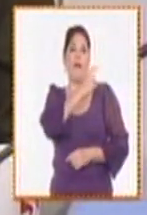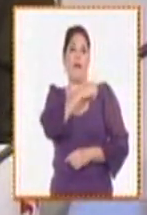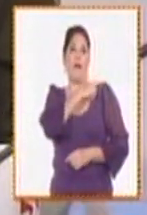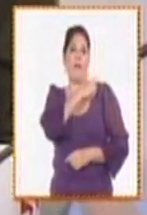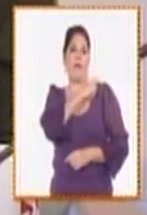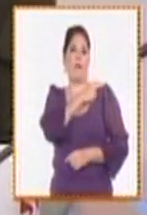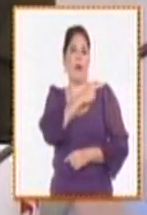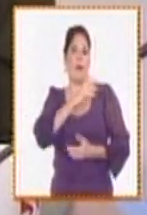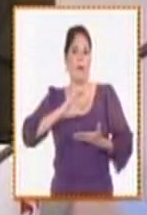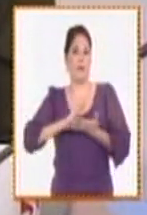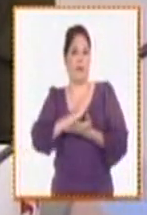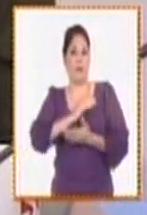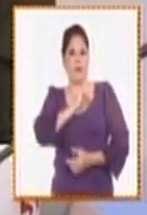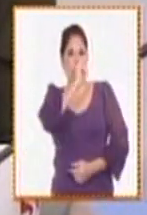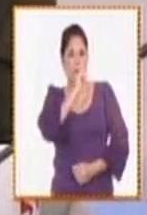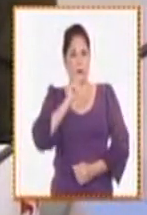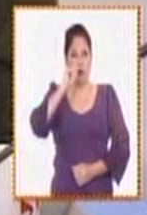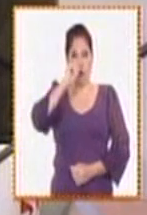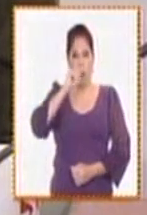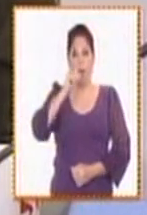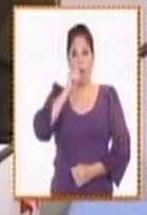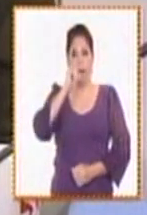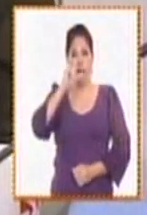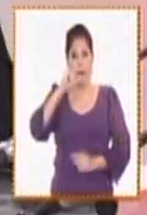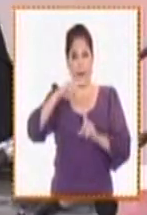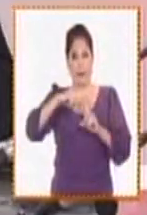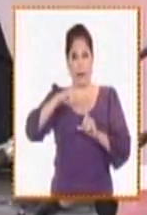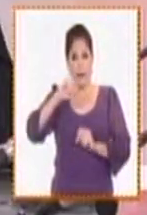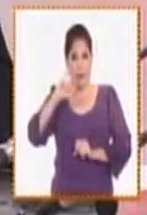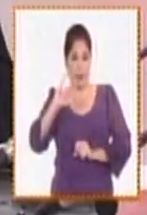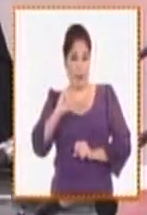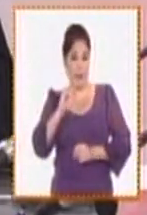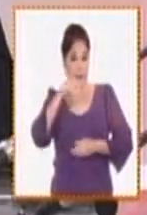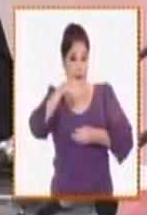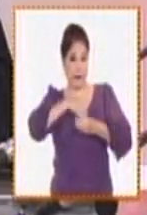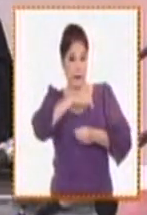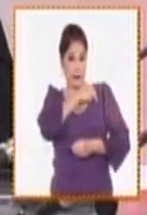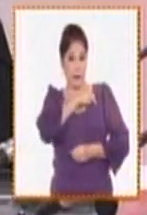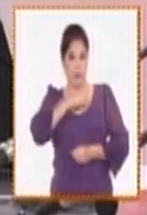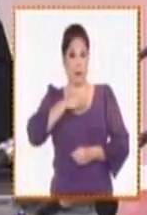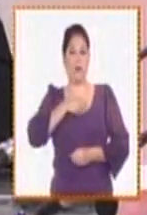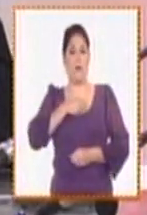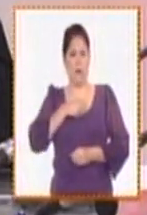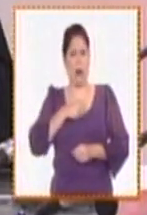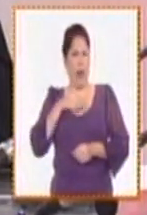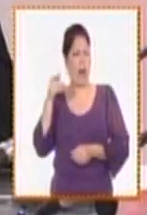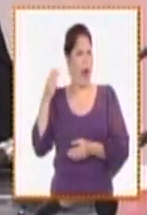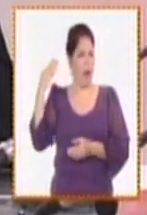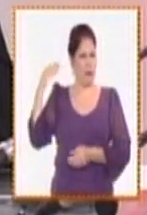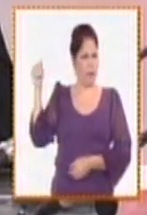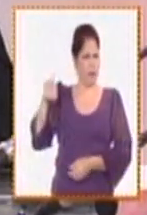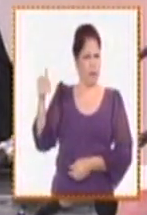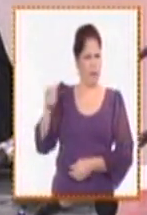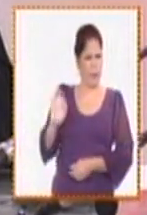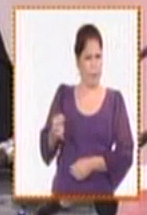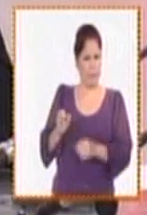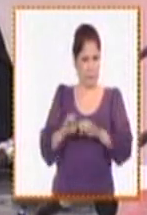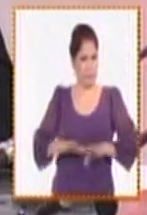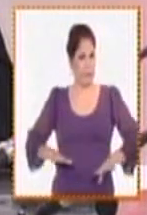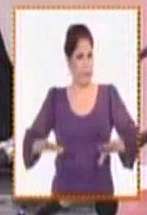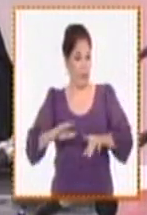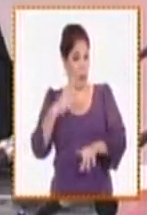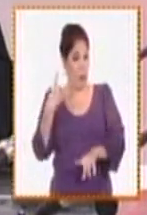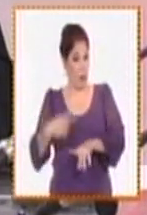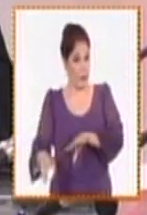Dirección Antidrogas del DTI del Ministerio del Interior, ya ha estado otras veces con nosotros en el espacio. También